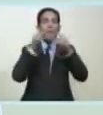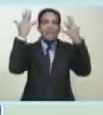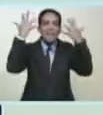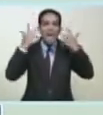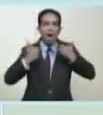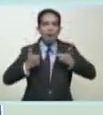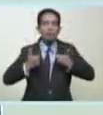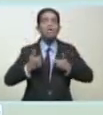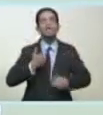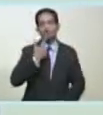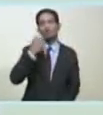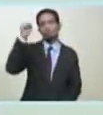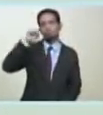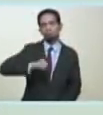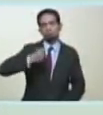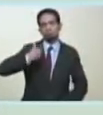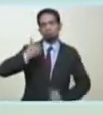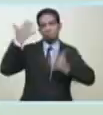Sí soy un león,